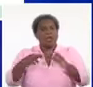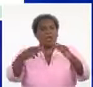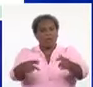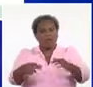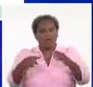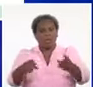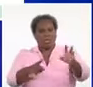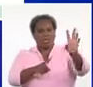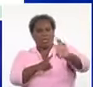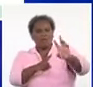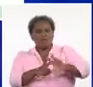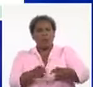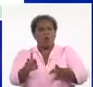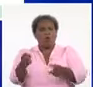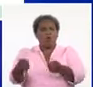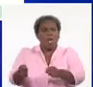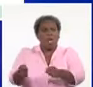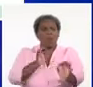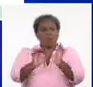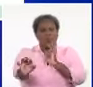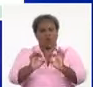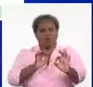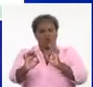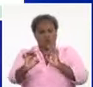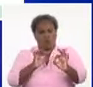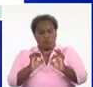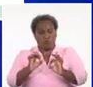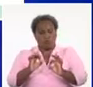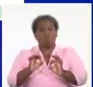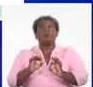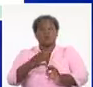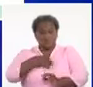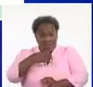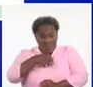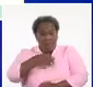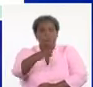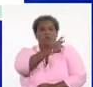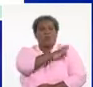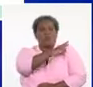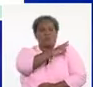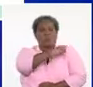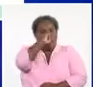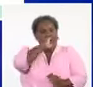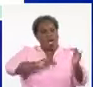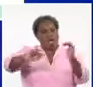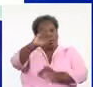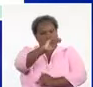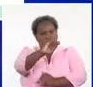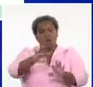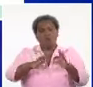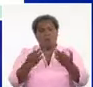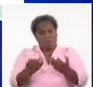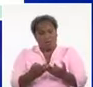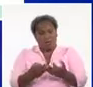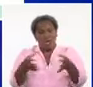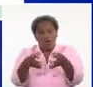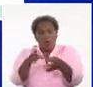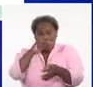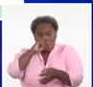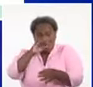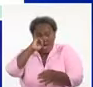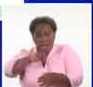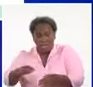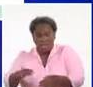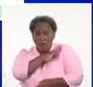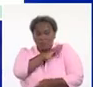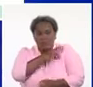a la protección, de la cual sí tenemos responsabilidad los adultos con este grupo de edad. De esta